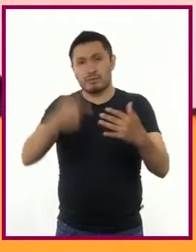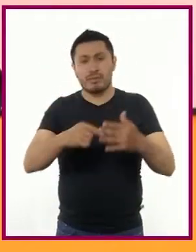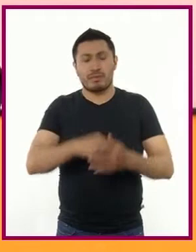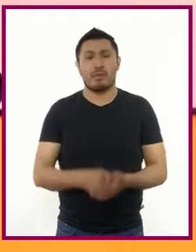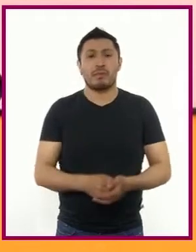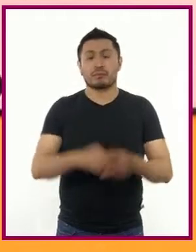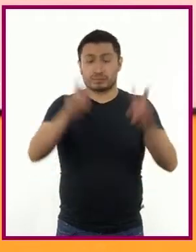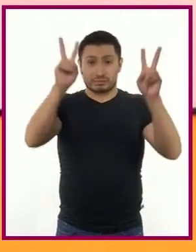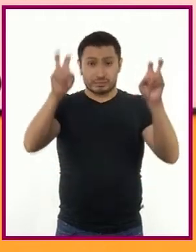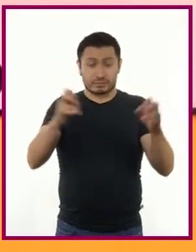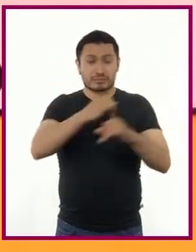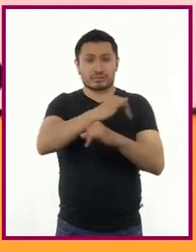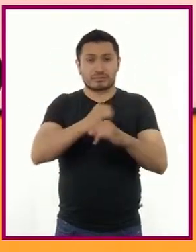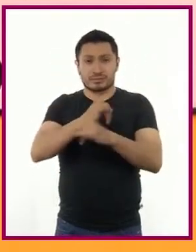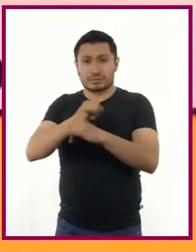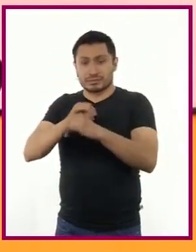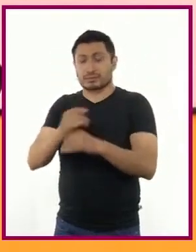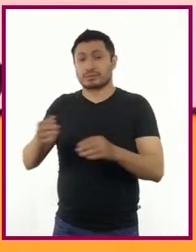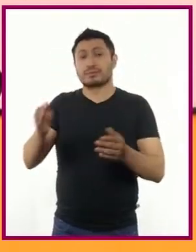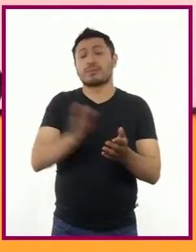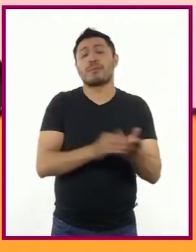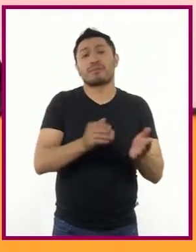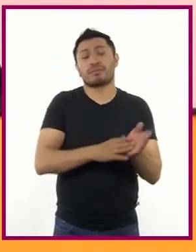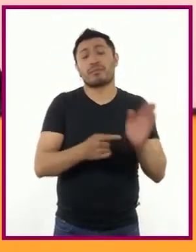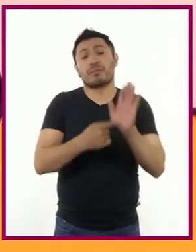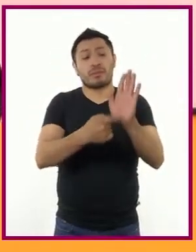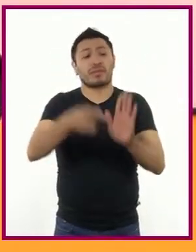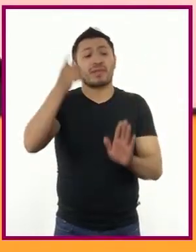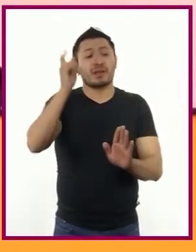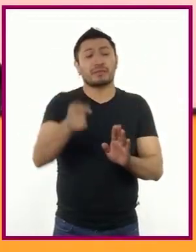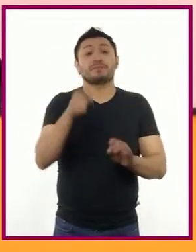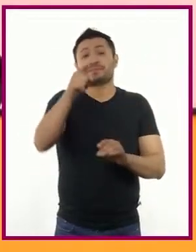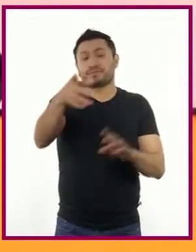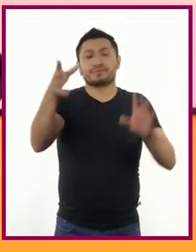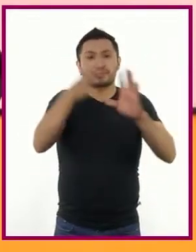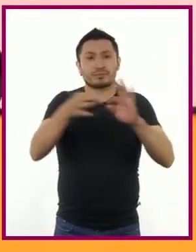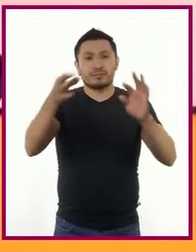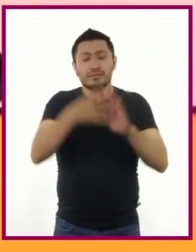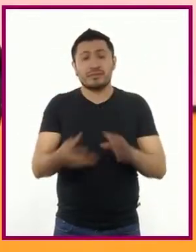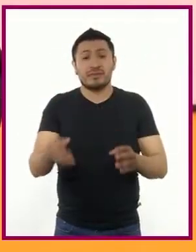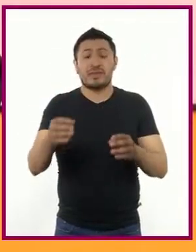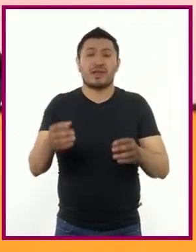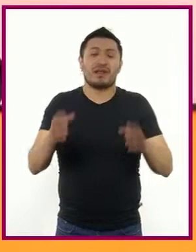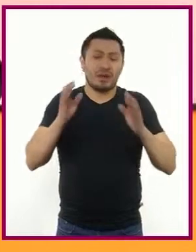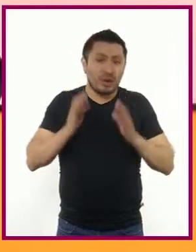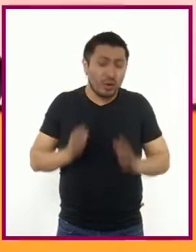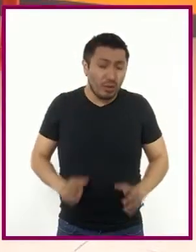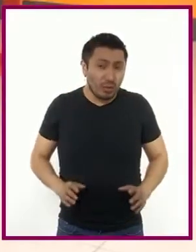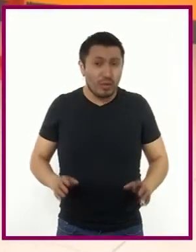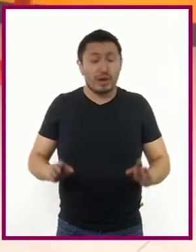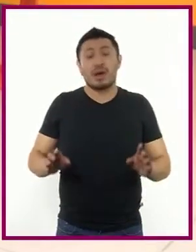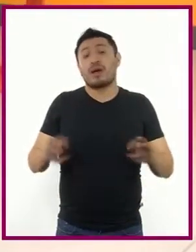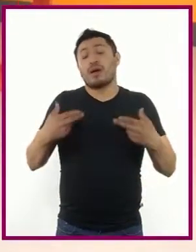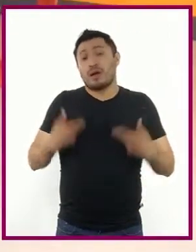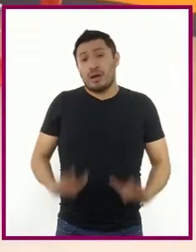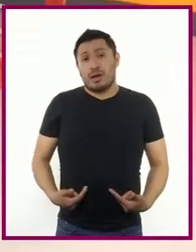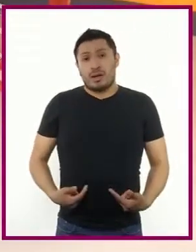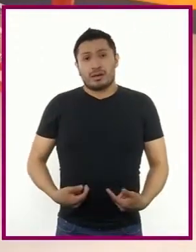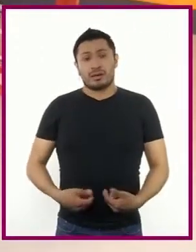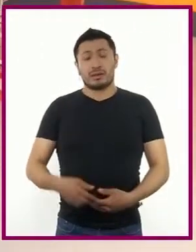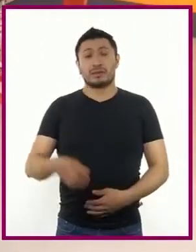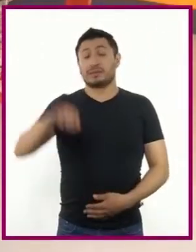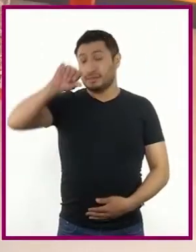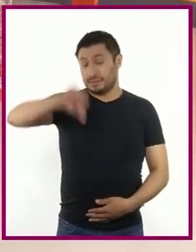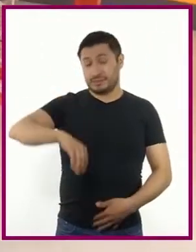El tema de investigación de nuestra monografía es describir los órganos reproductivos del cuerpo humano. Durante la